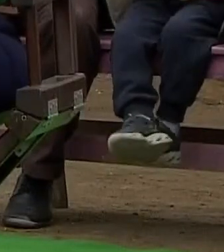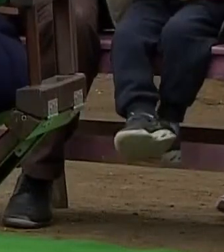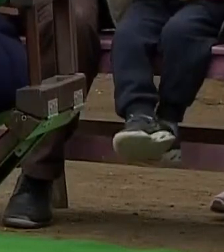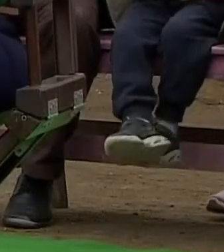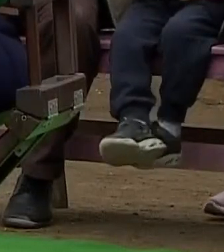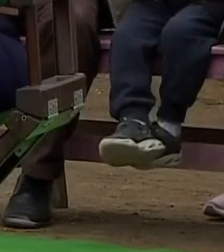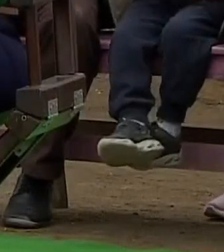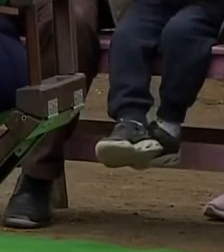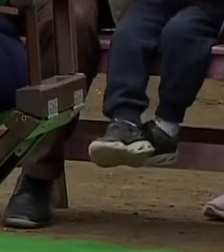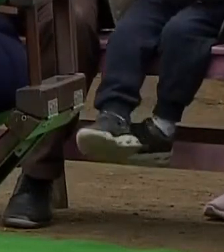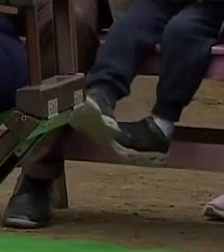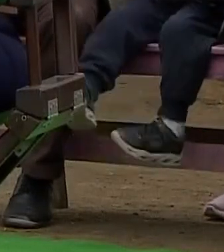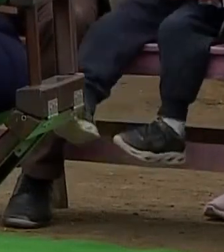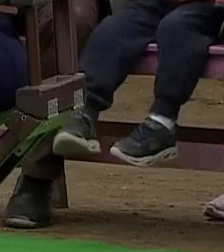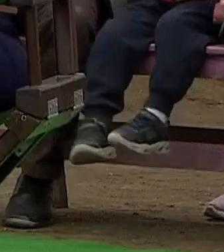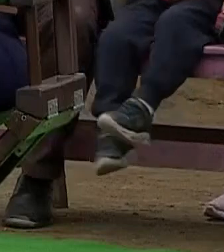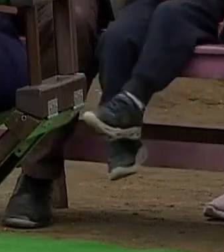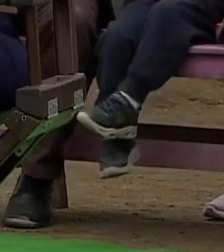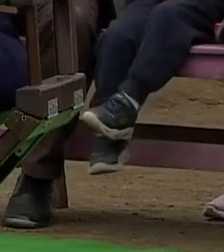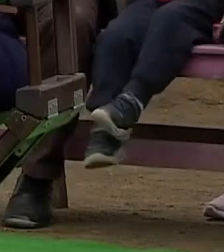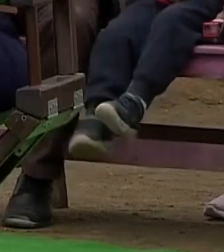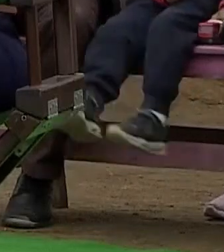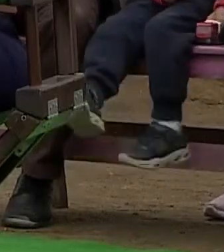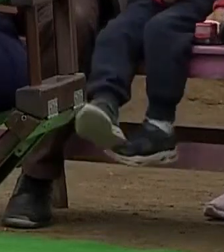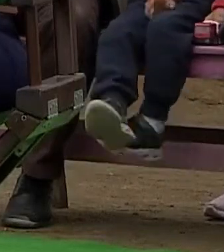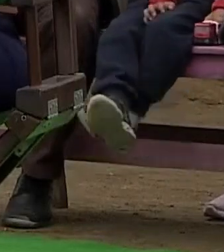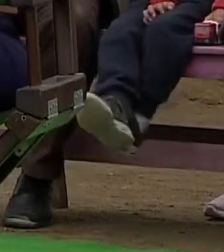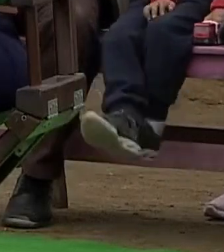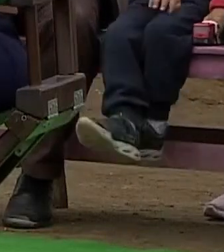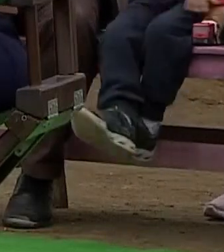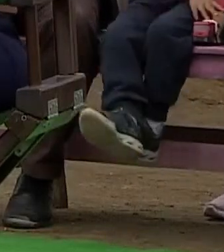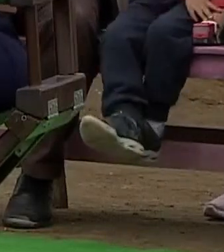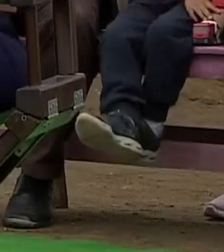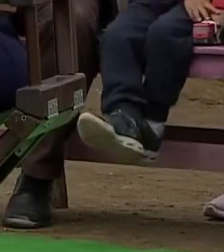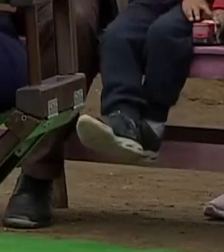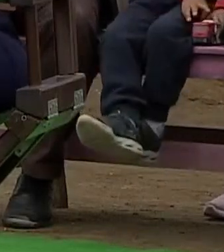nuestra niñez, de nuestra juventud, y de ello depende mucho el desarrollo de una